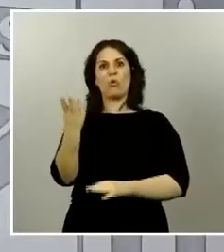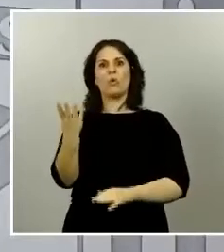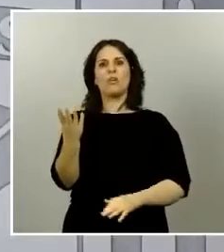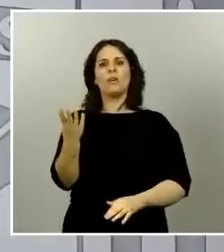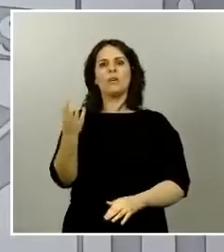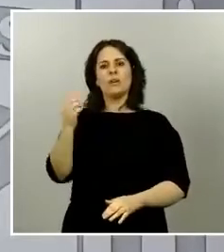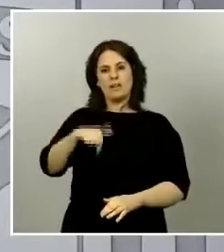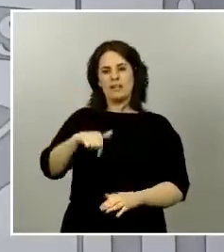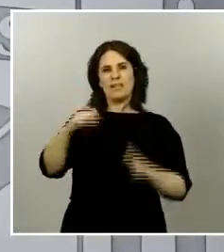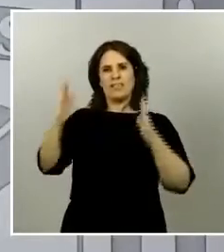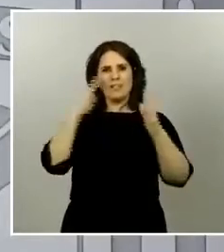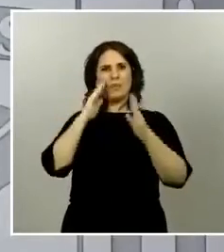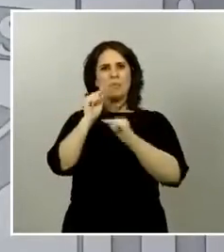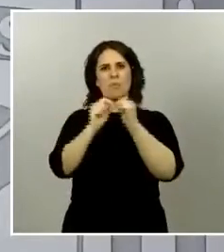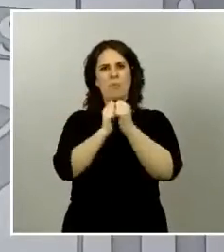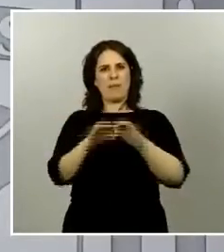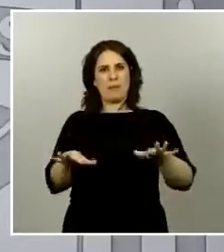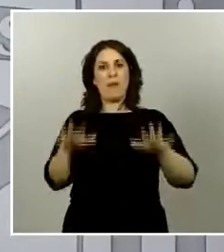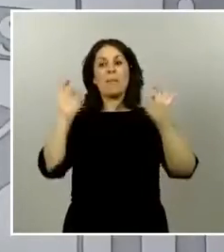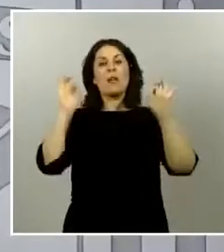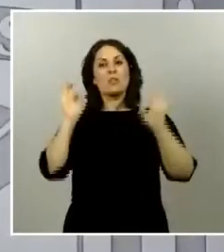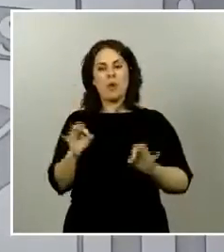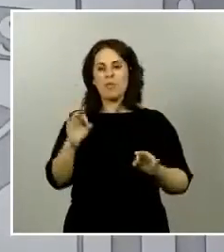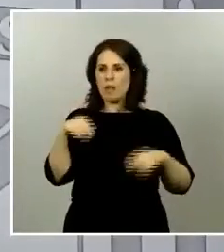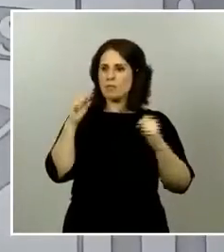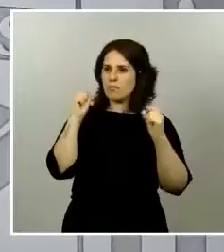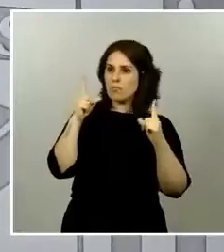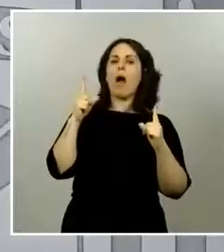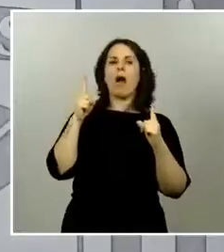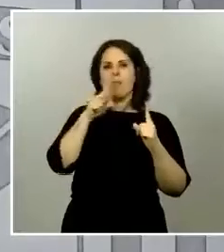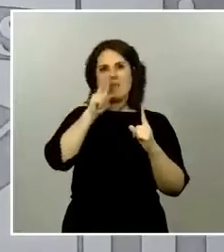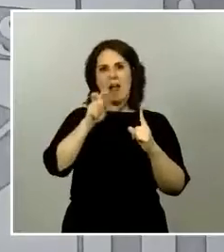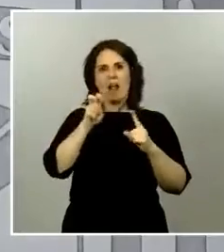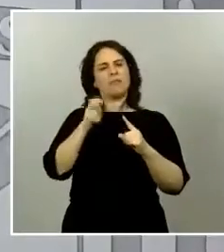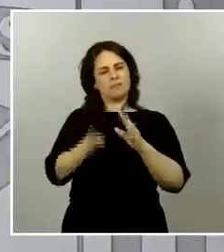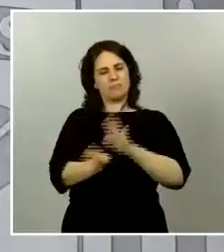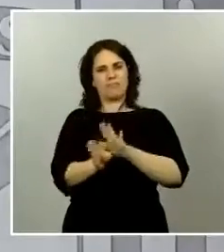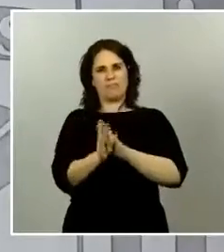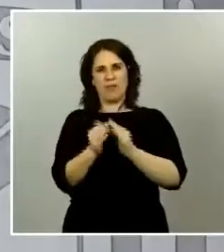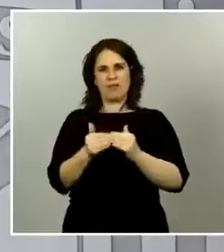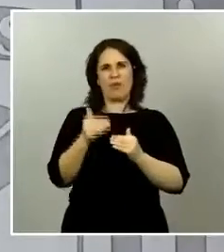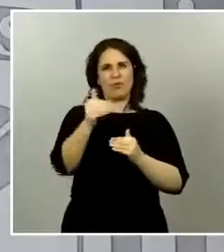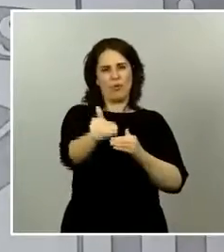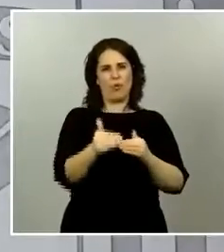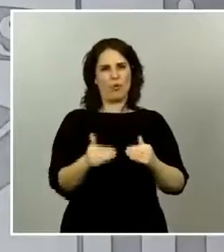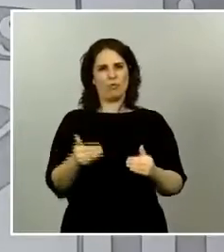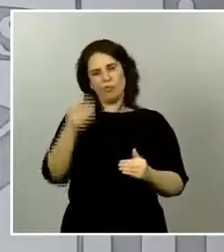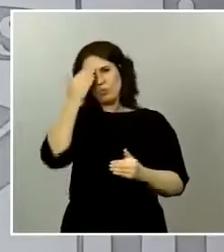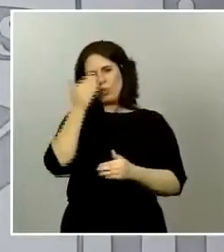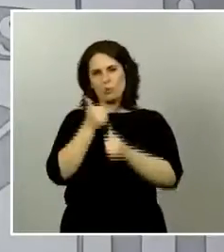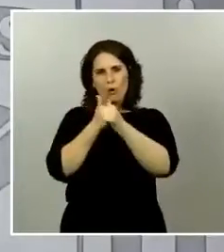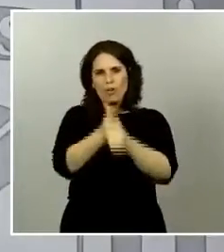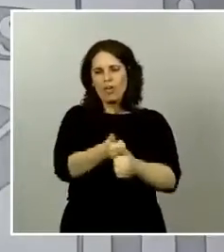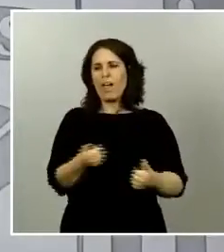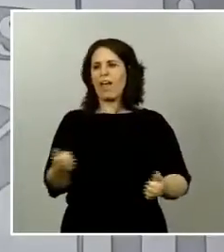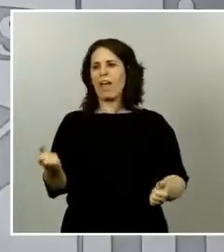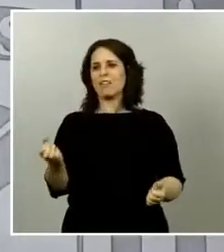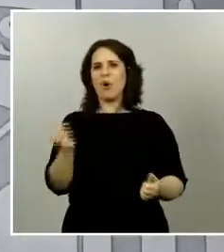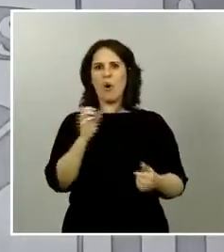se han desarrollado durante la pandemia, pero que van a permanecer en el futuro a la hora de hacer seguimiento, de las tutorías, de muchas